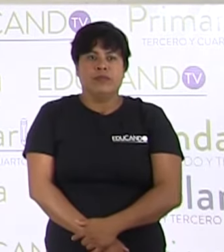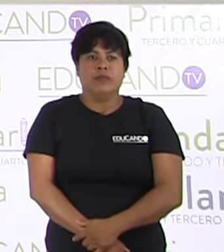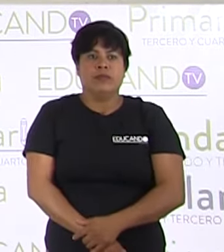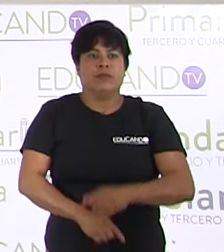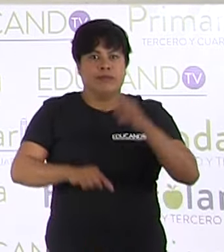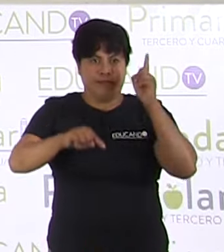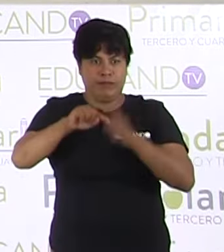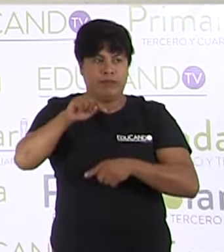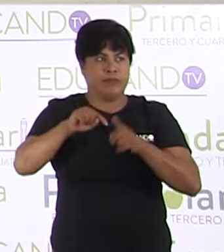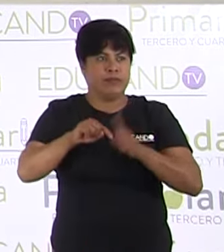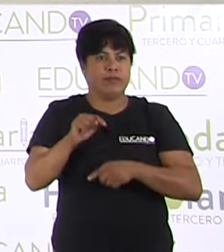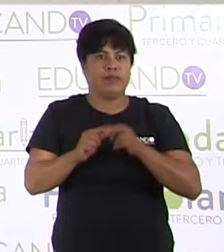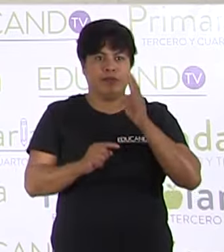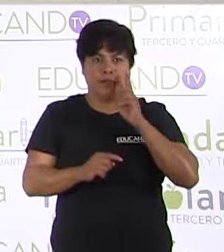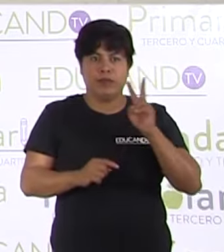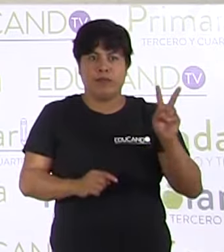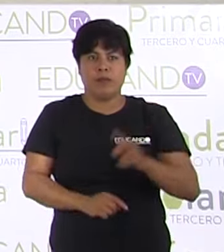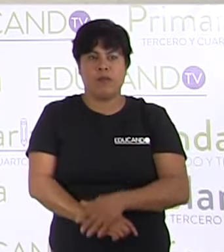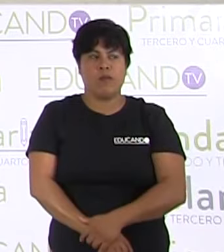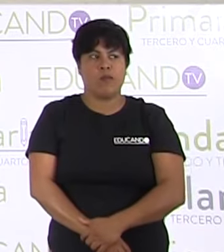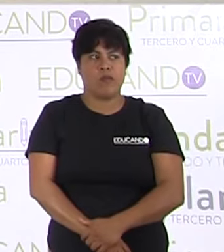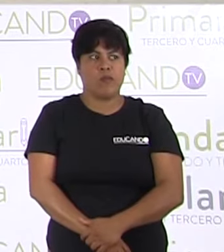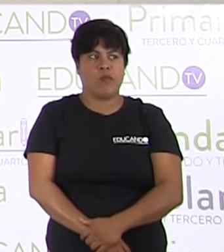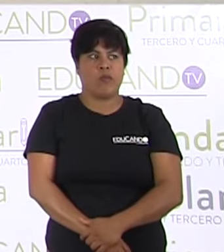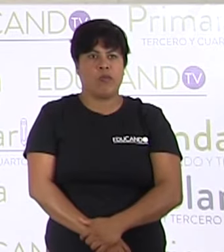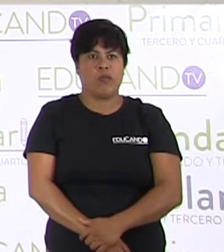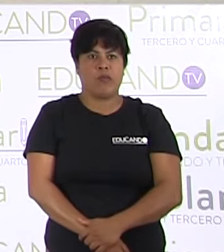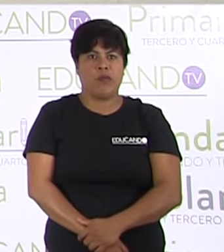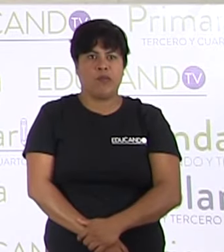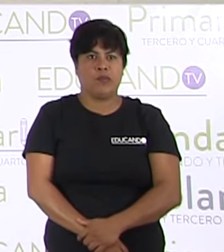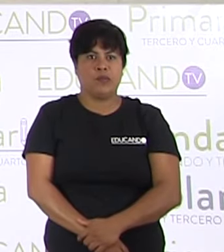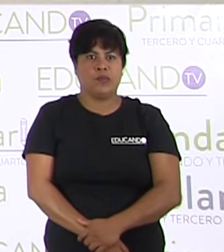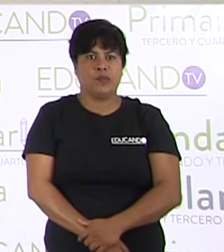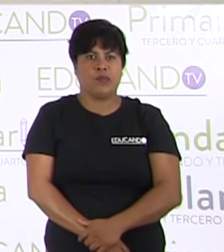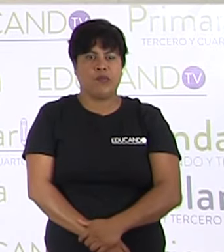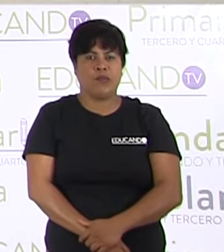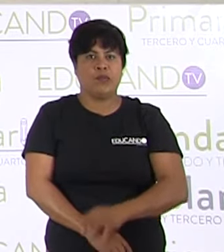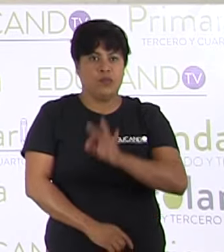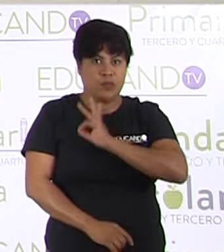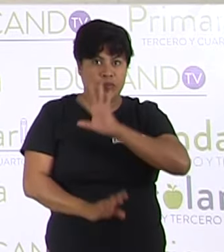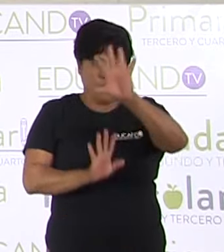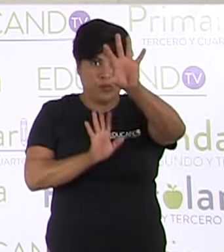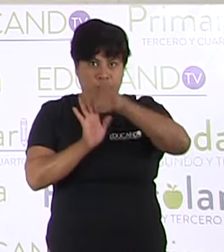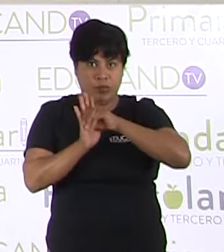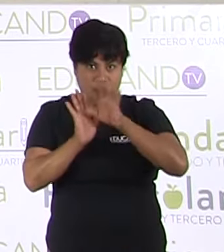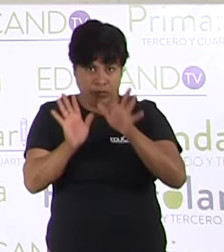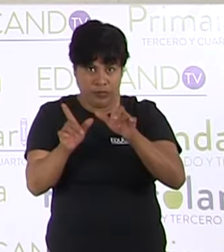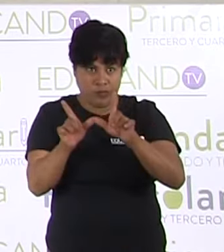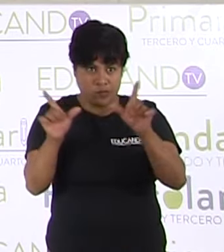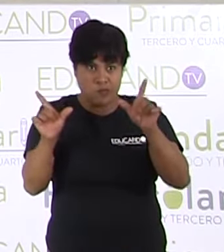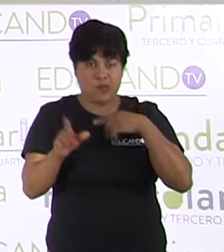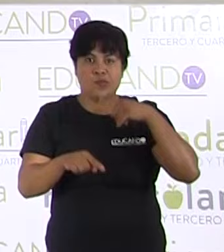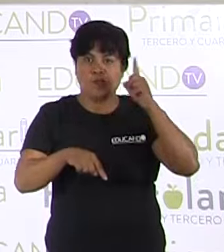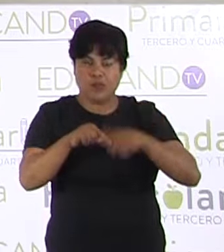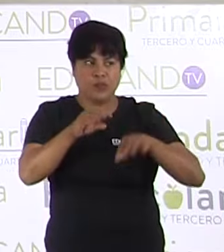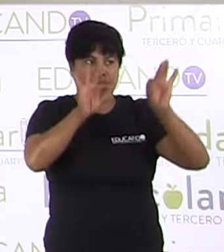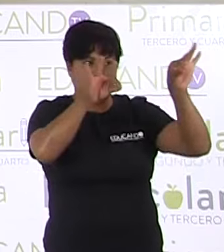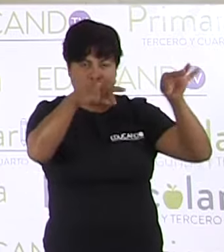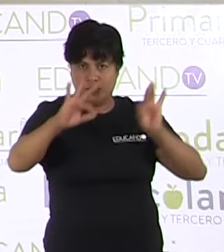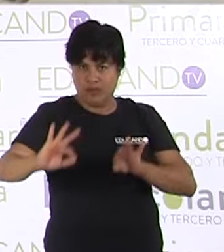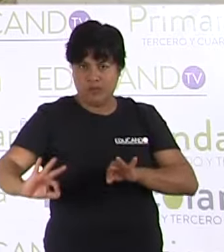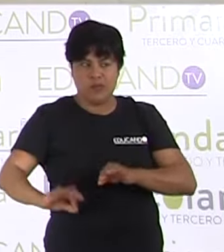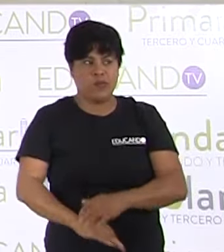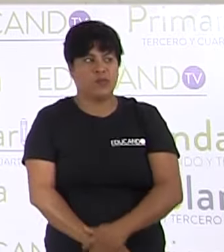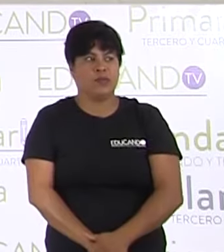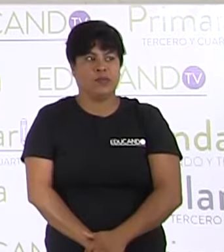a quitar Bueno yo creo que puedo puedo quitar la lámina copiaron vamos a dejar